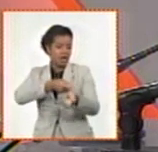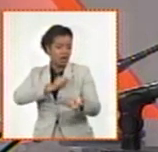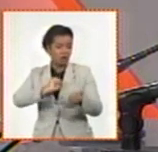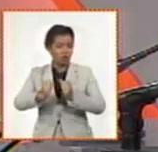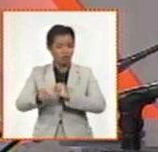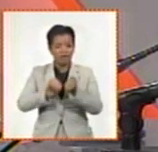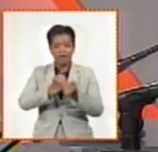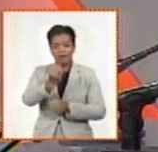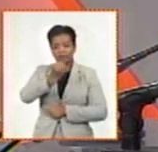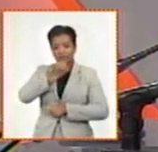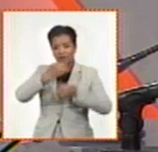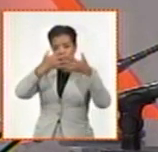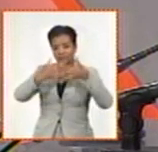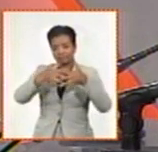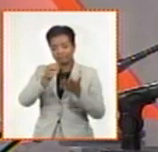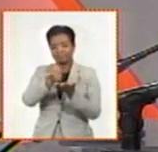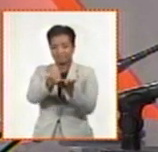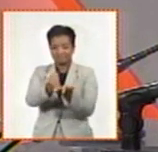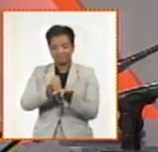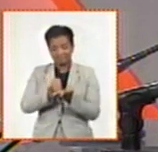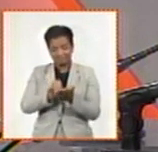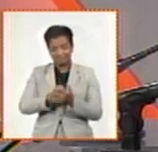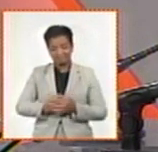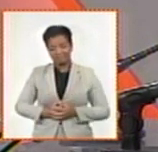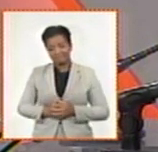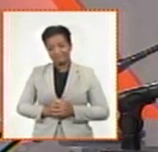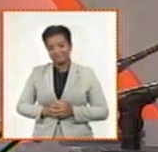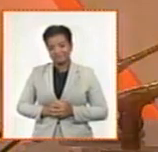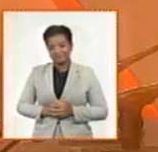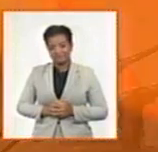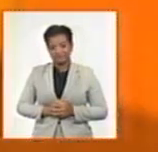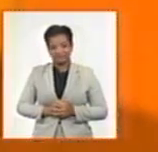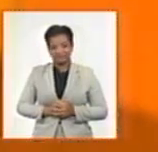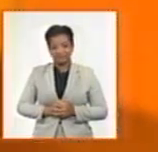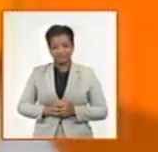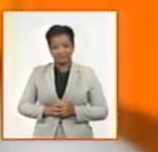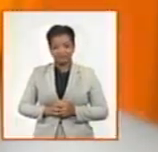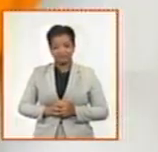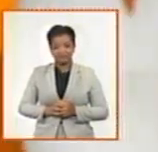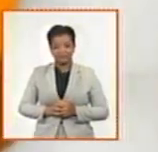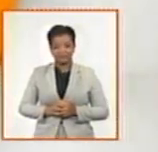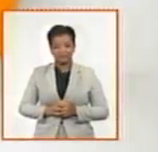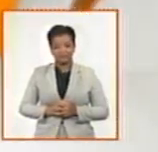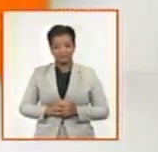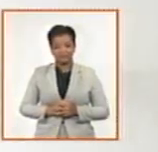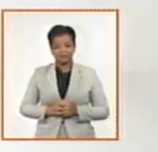soberanía alimentaria y de cooperativismo. Acompáñenos.